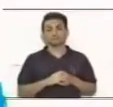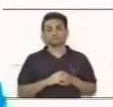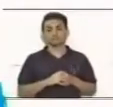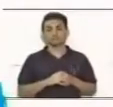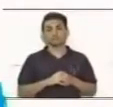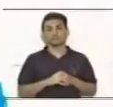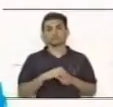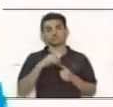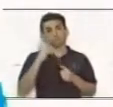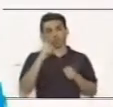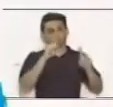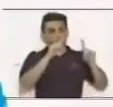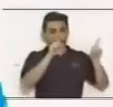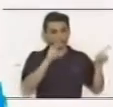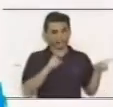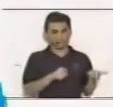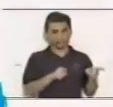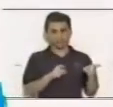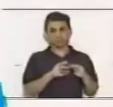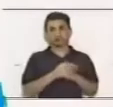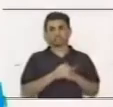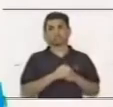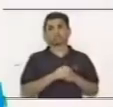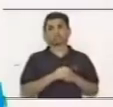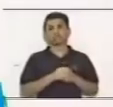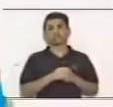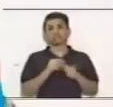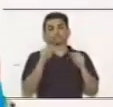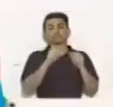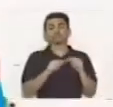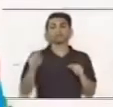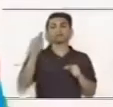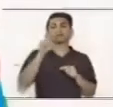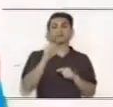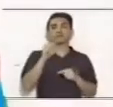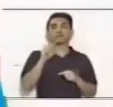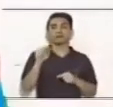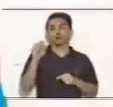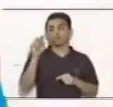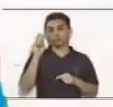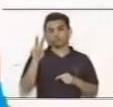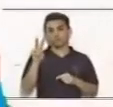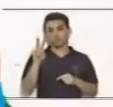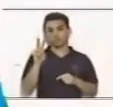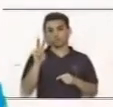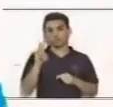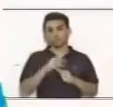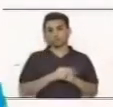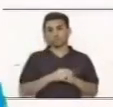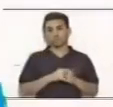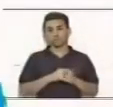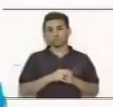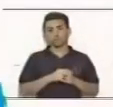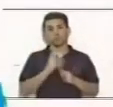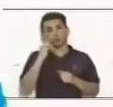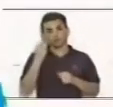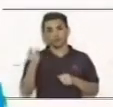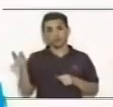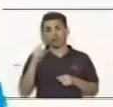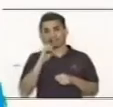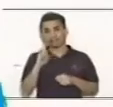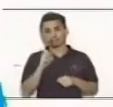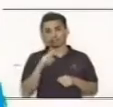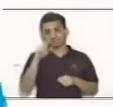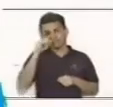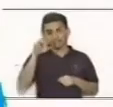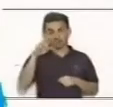Un paréntesis, ¿verdad? Un paréntesis elevado al cuadrado, porque es trinomio cuadrado